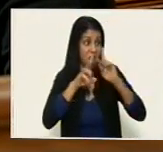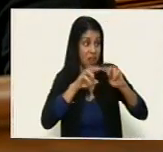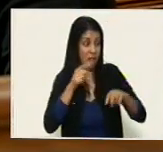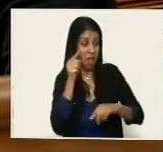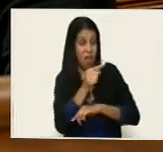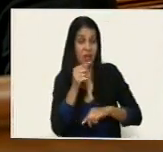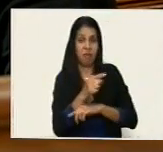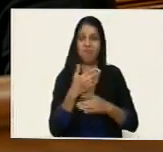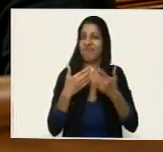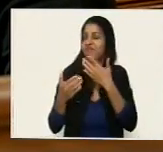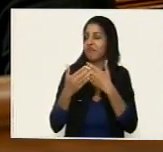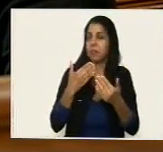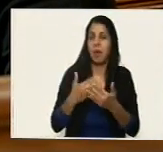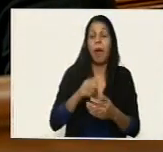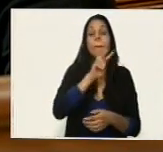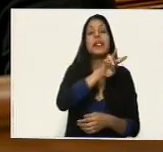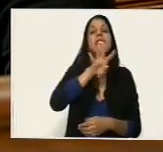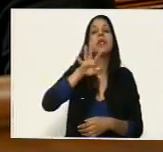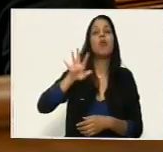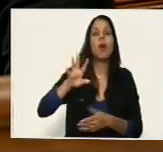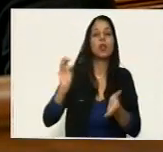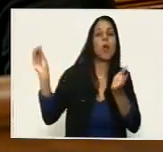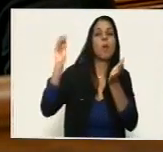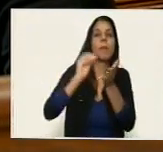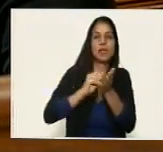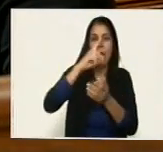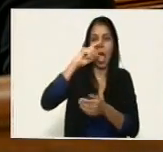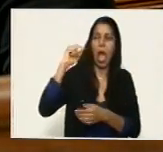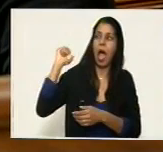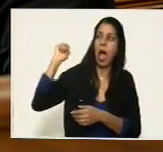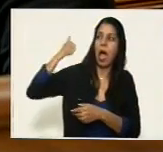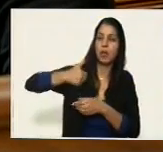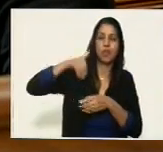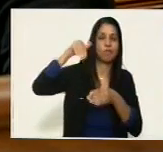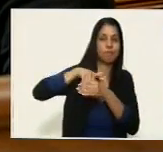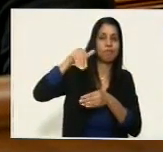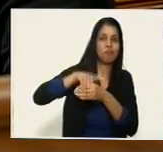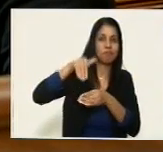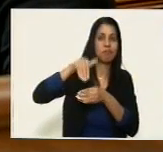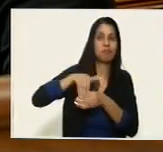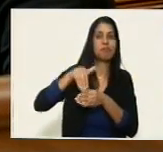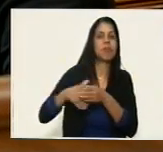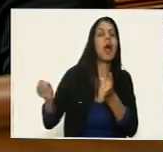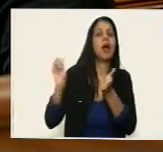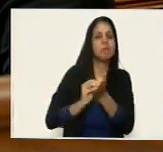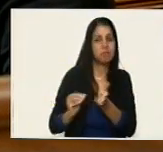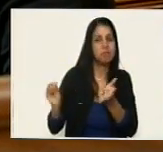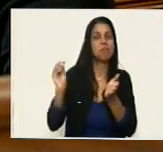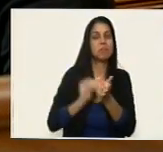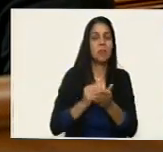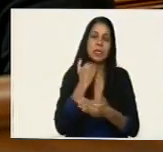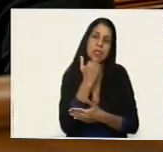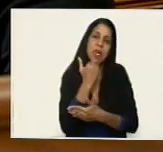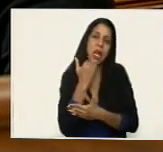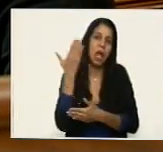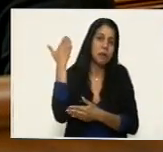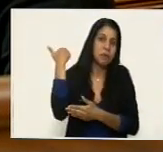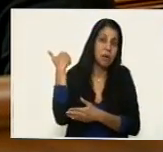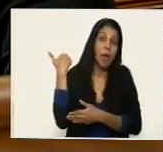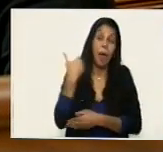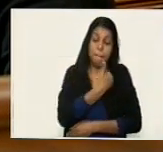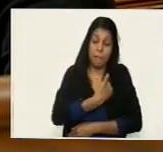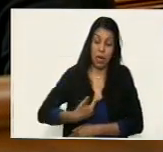en 24 procesos electorales, siendo el más reciente la elección del presidente de